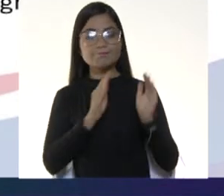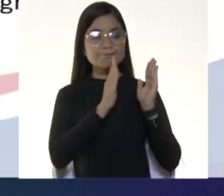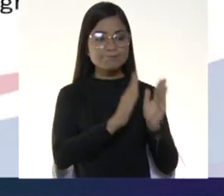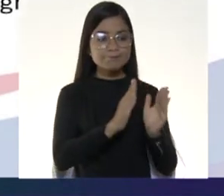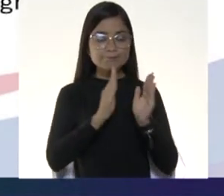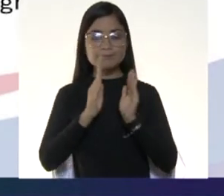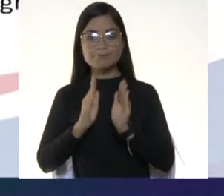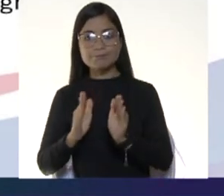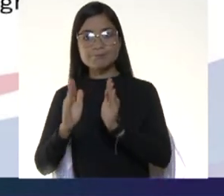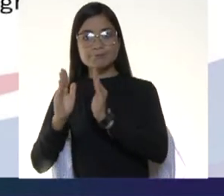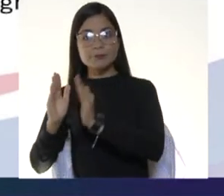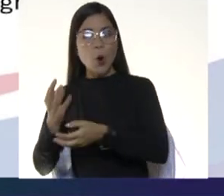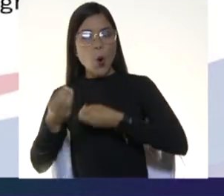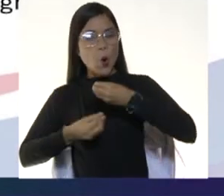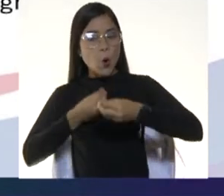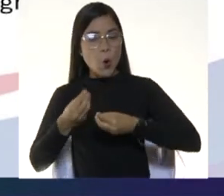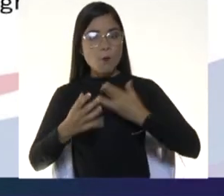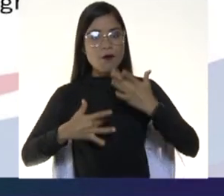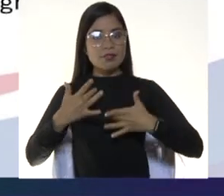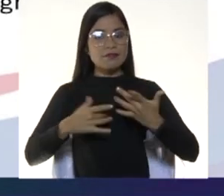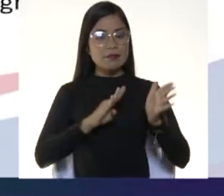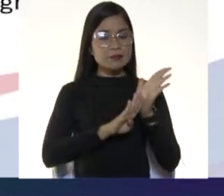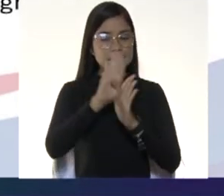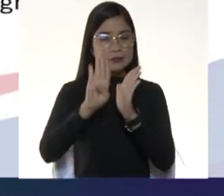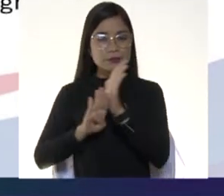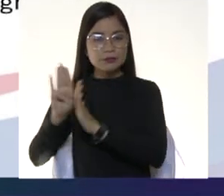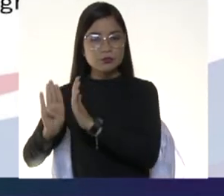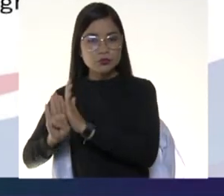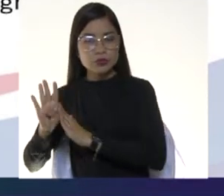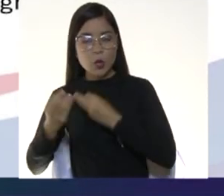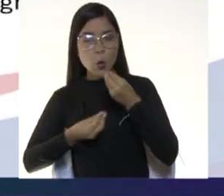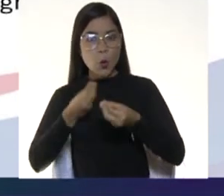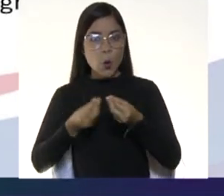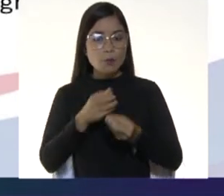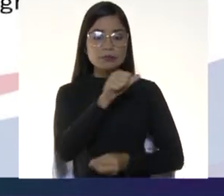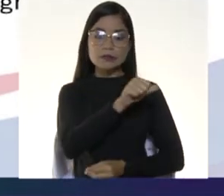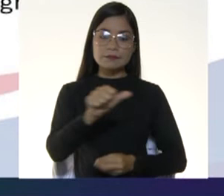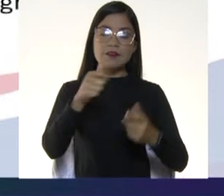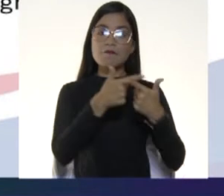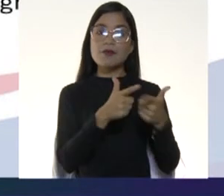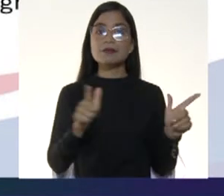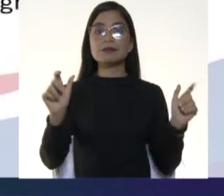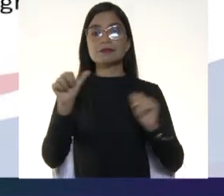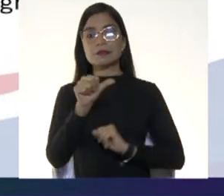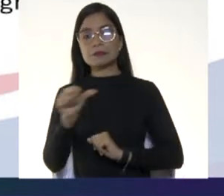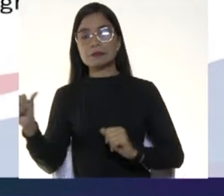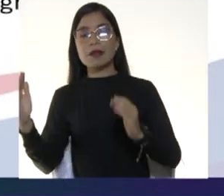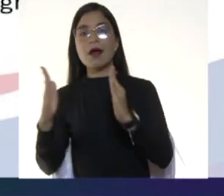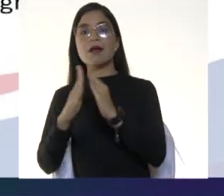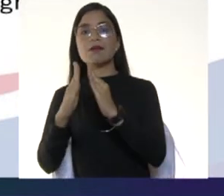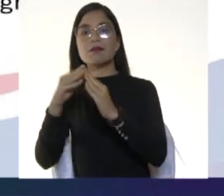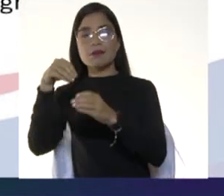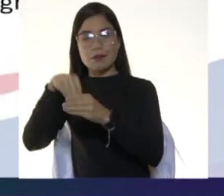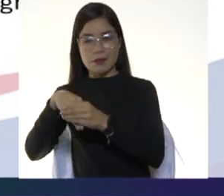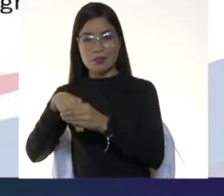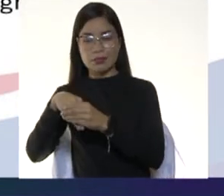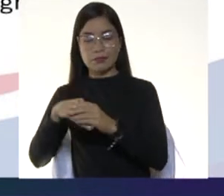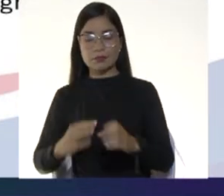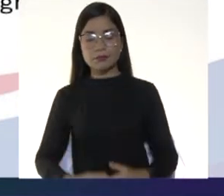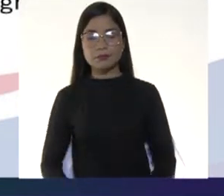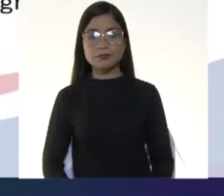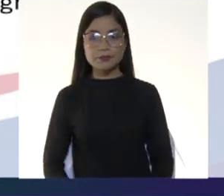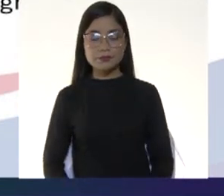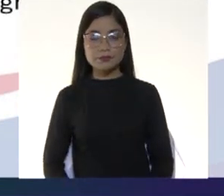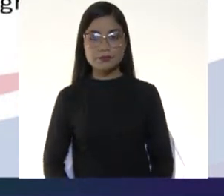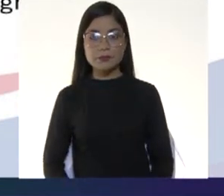a cómo se van a desarrollar las actividades, tanto en semana flexible como en semana radical, de modo